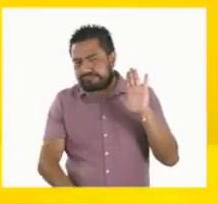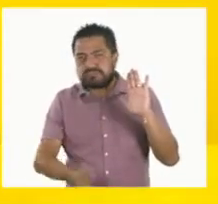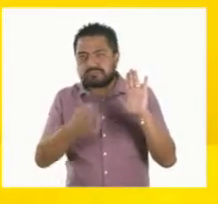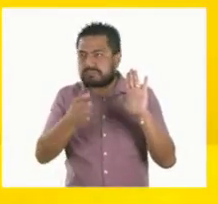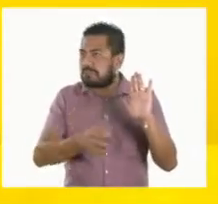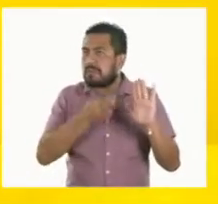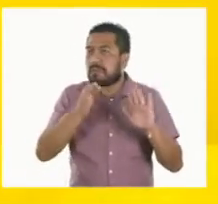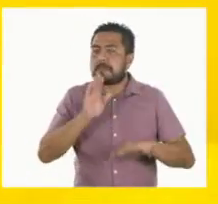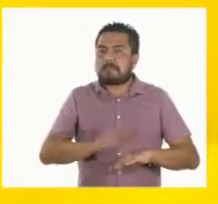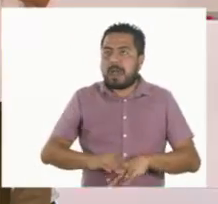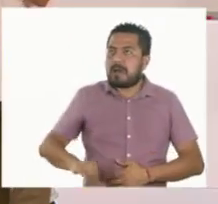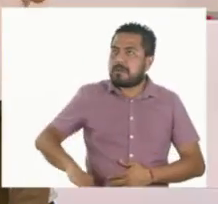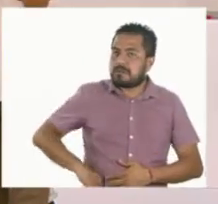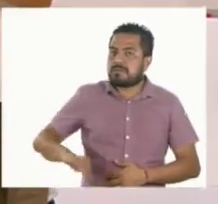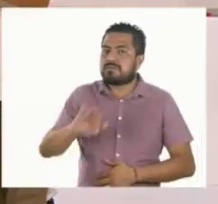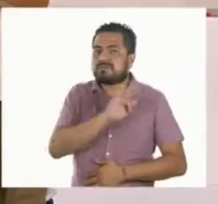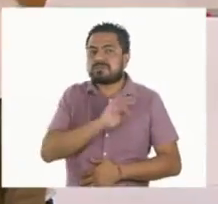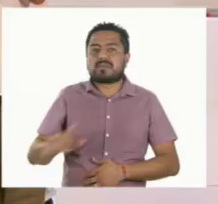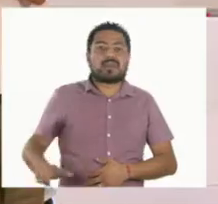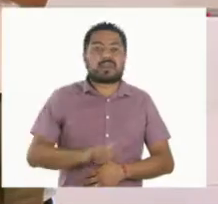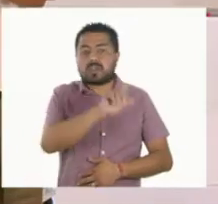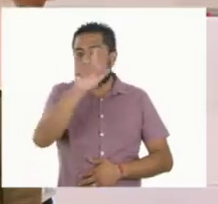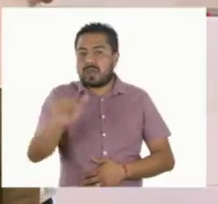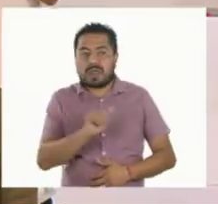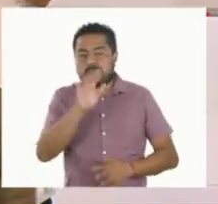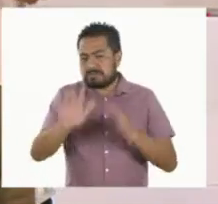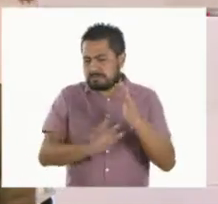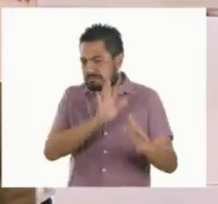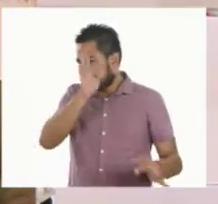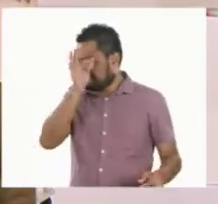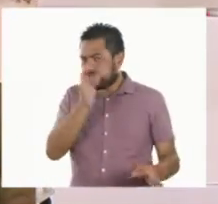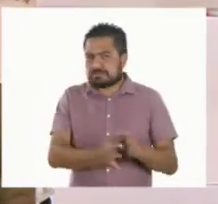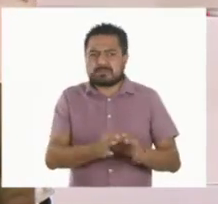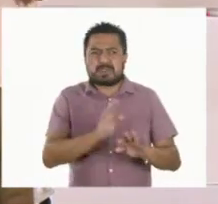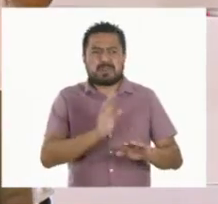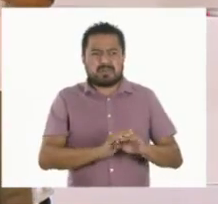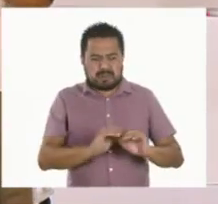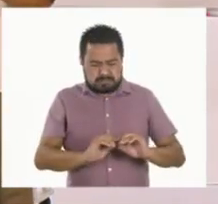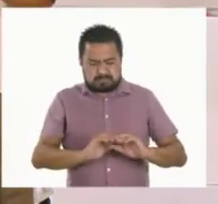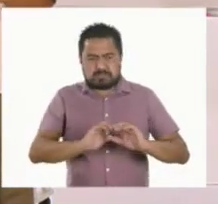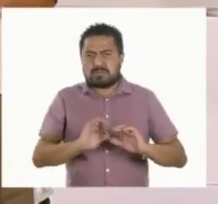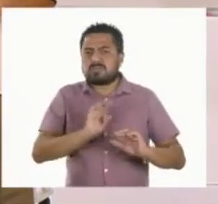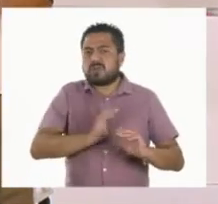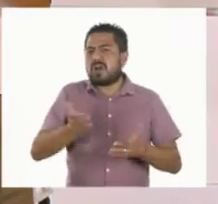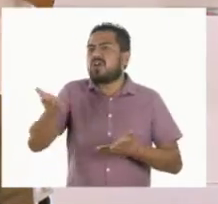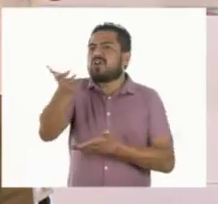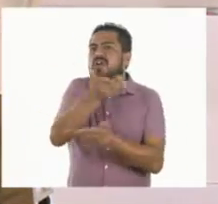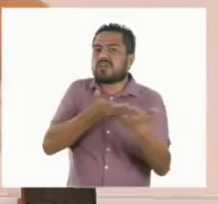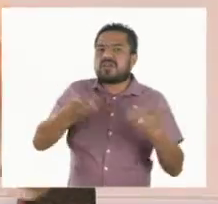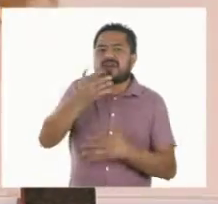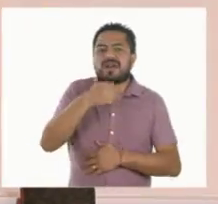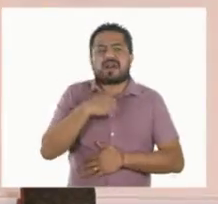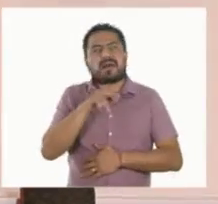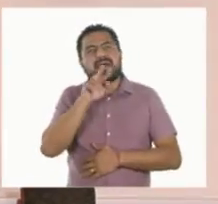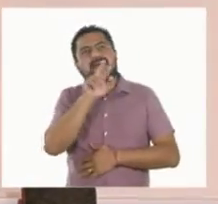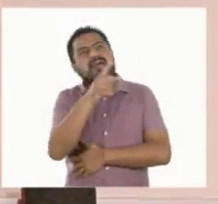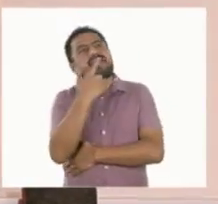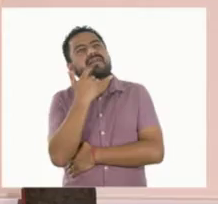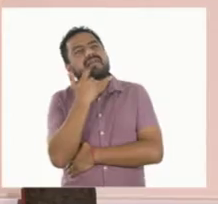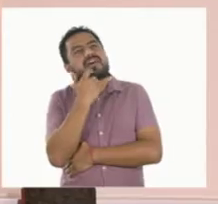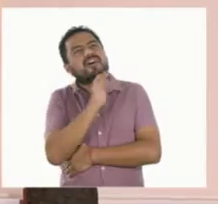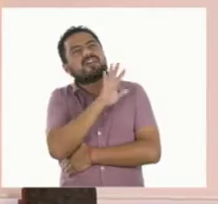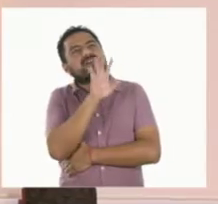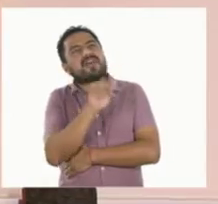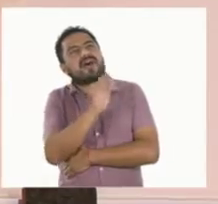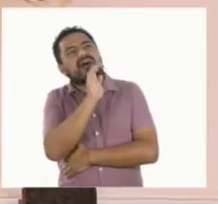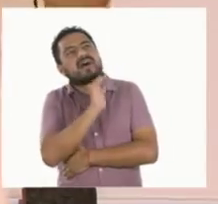Y más interesante. Y luego, cuando lo tengan bien gordo, nos lo comparten para que veamos todas las canciones